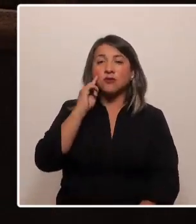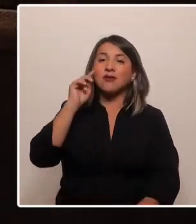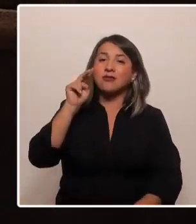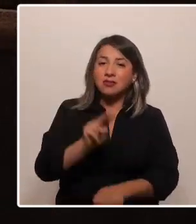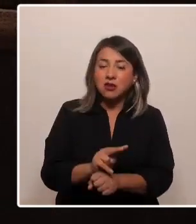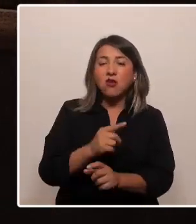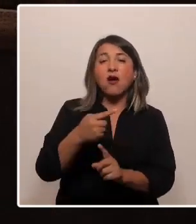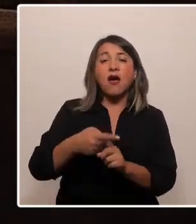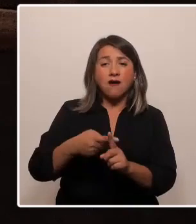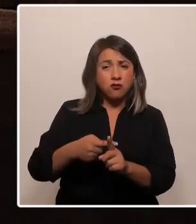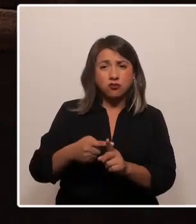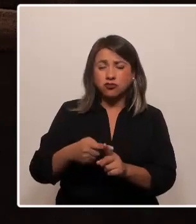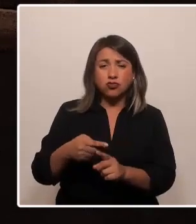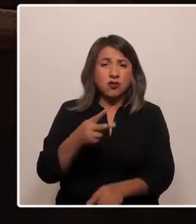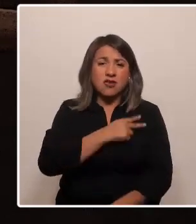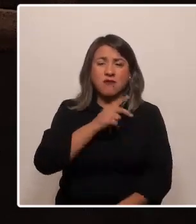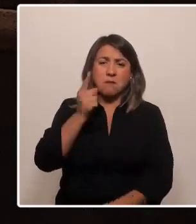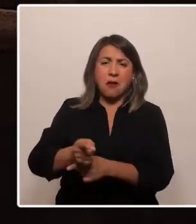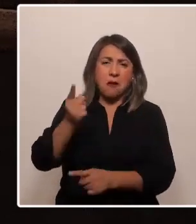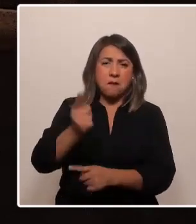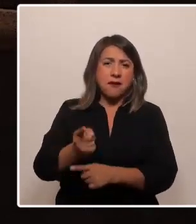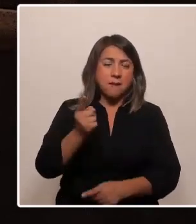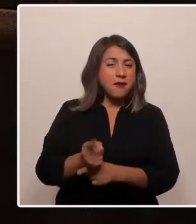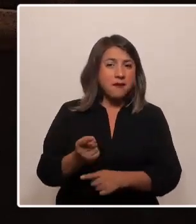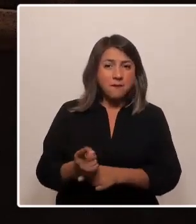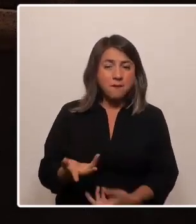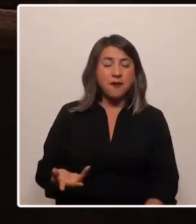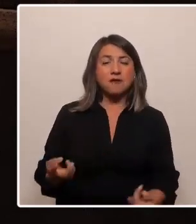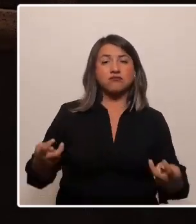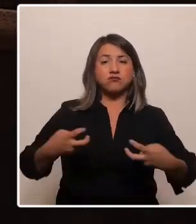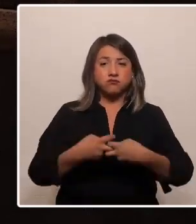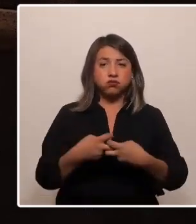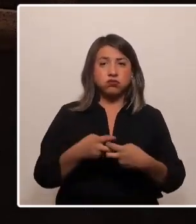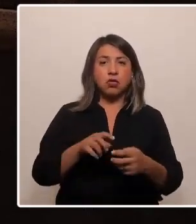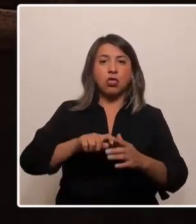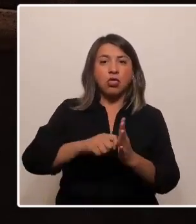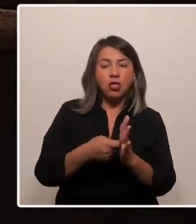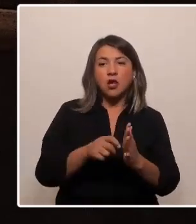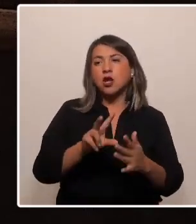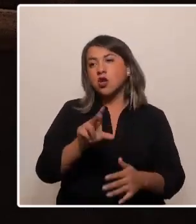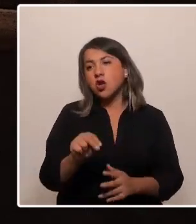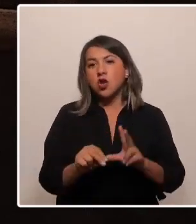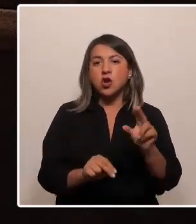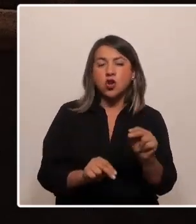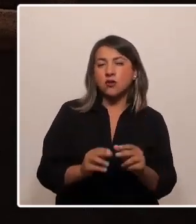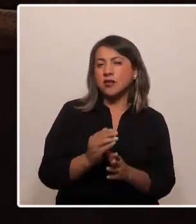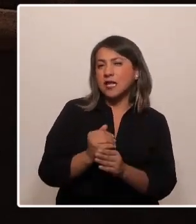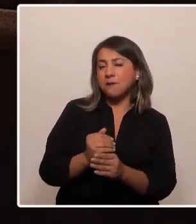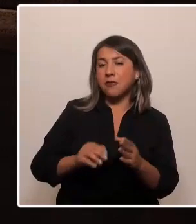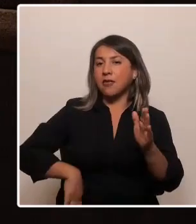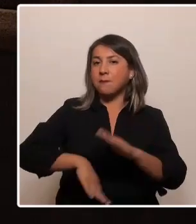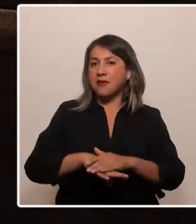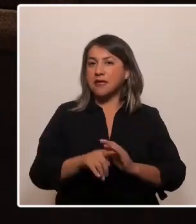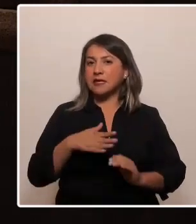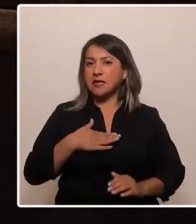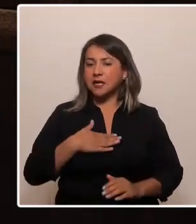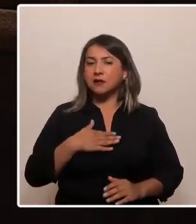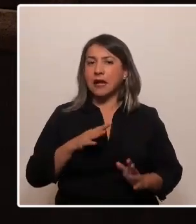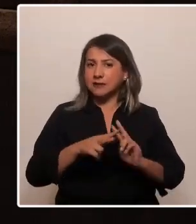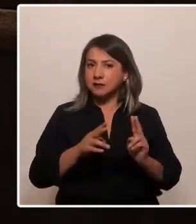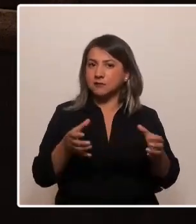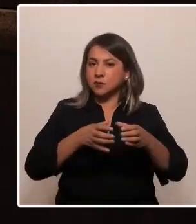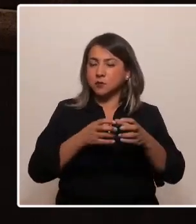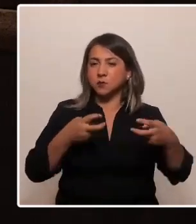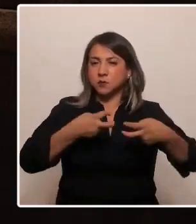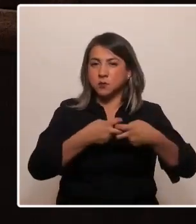abusos patronales y de las trabas en la formación de sus sindicatos y organizaciones, de las trampas para despedir a quienes querían organizarse y de